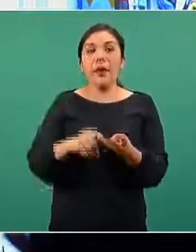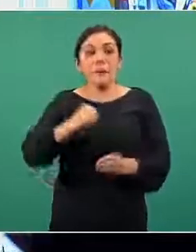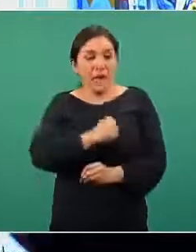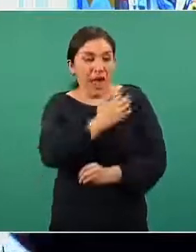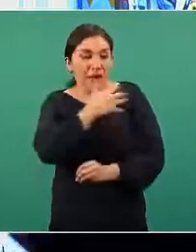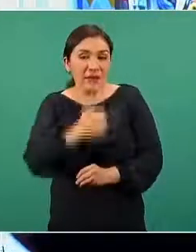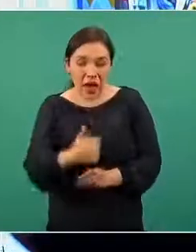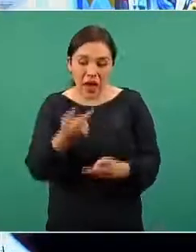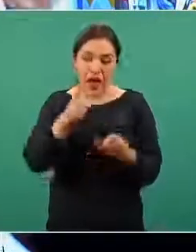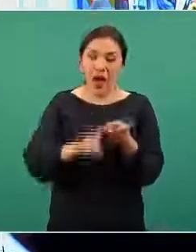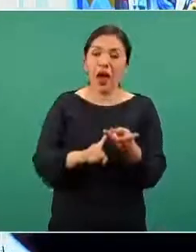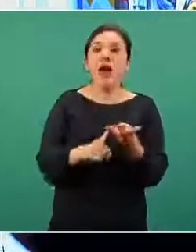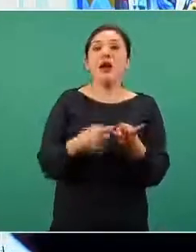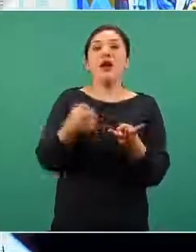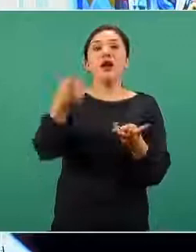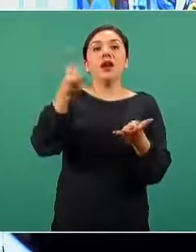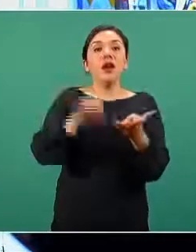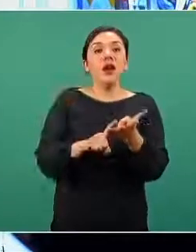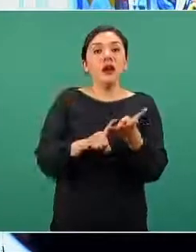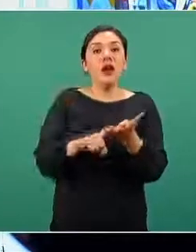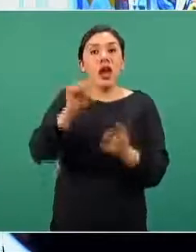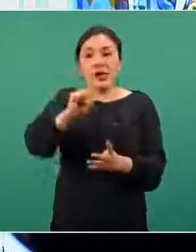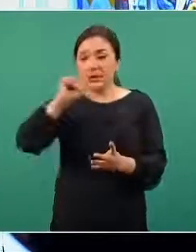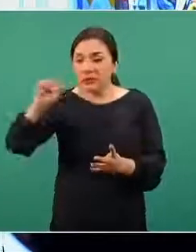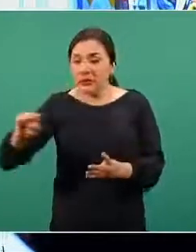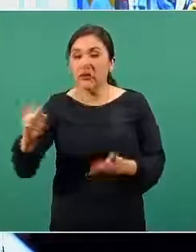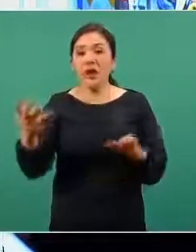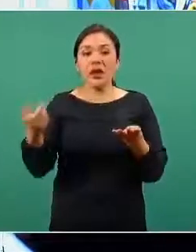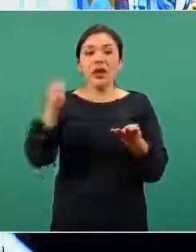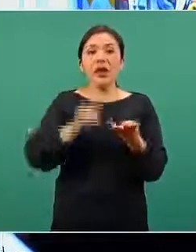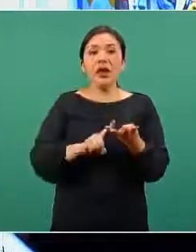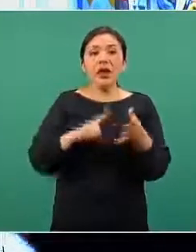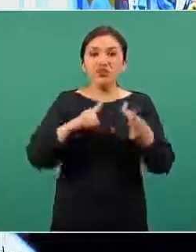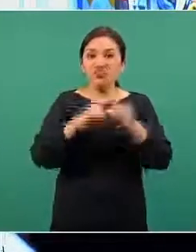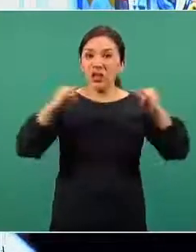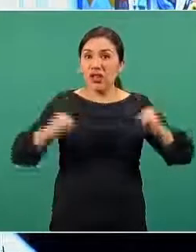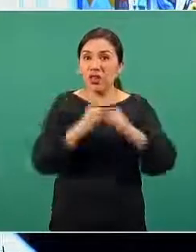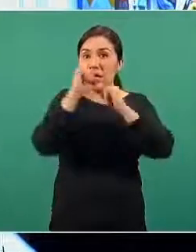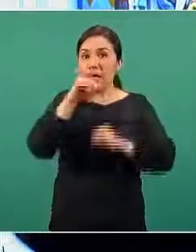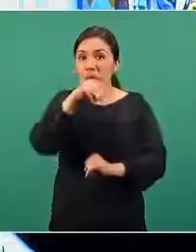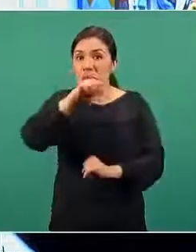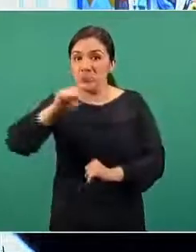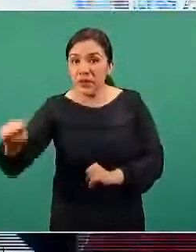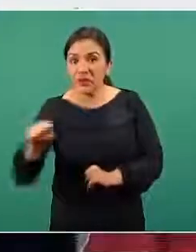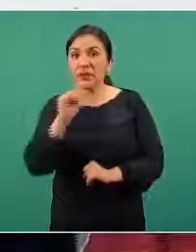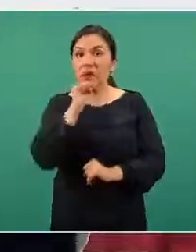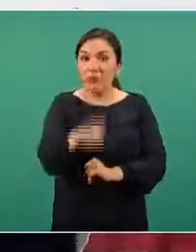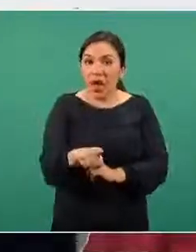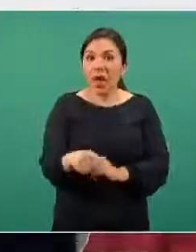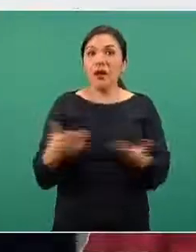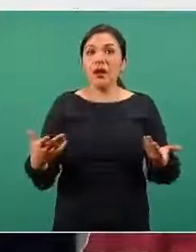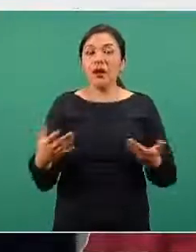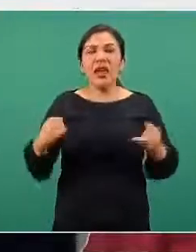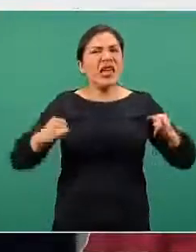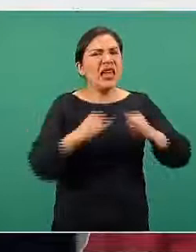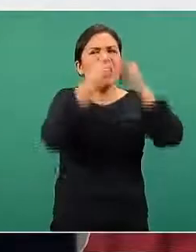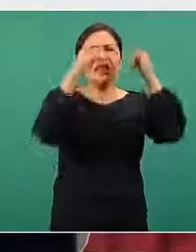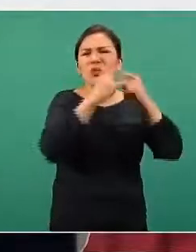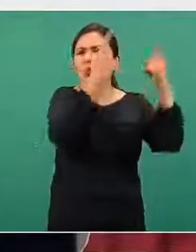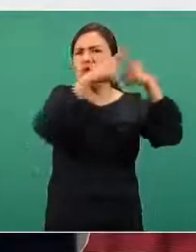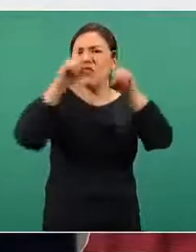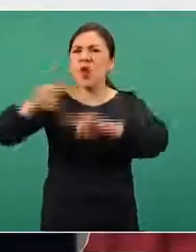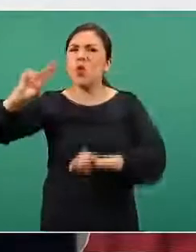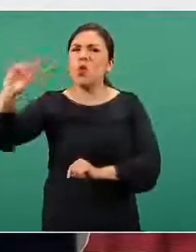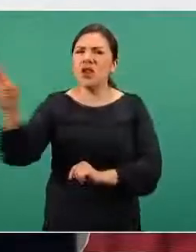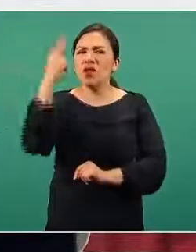Bienestar, la Secretaría de Salud, el Instituto Mexicano del Seguro Social, las instituciones como la